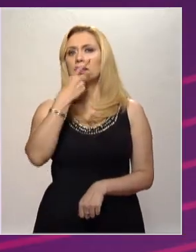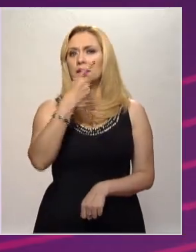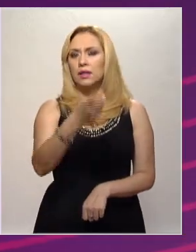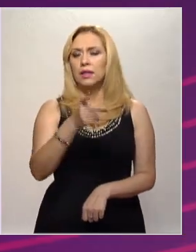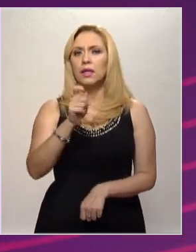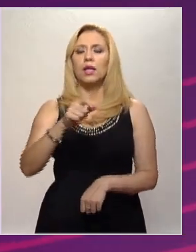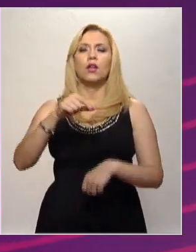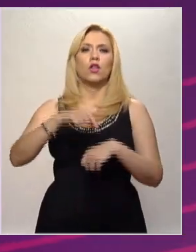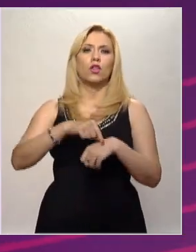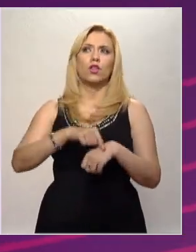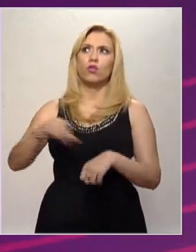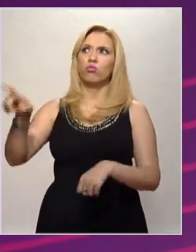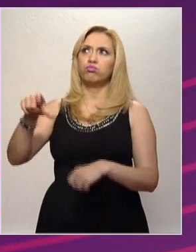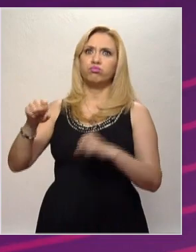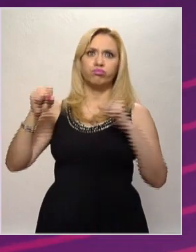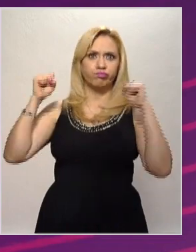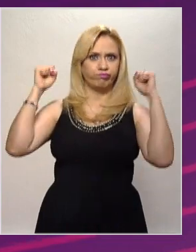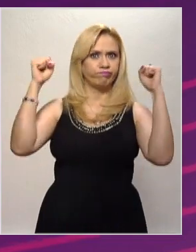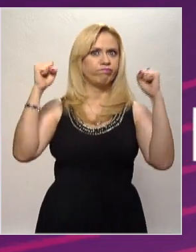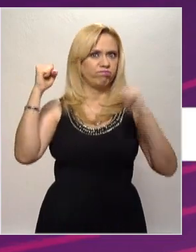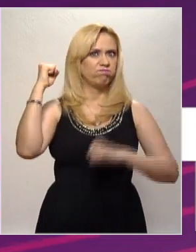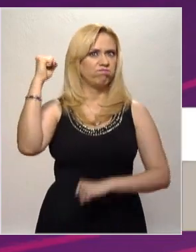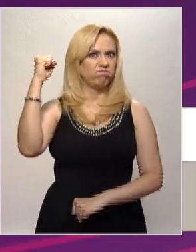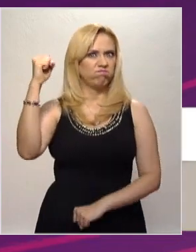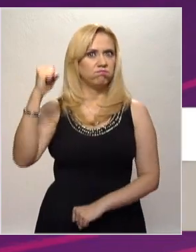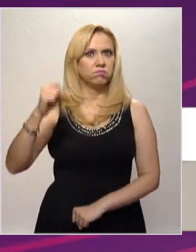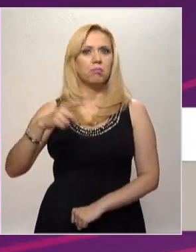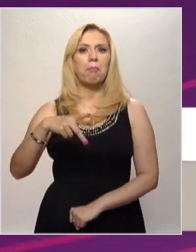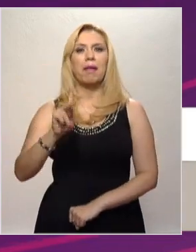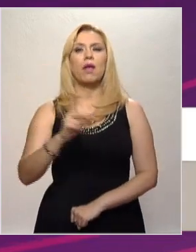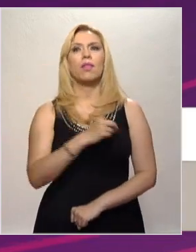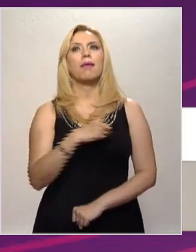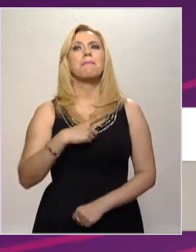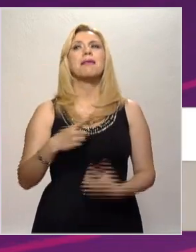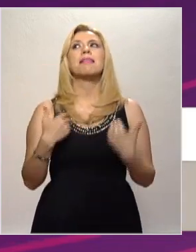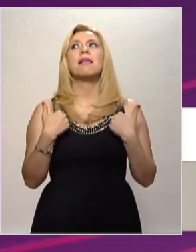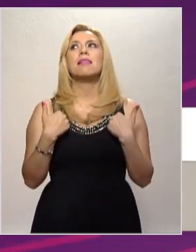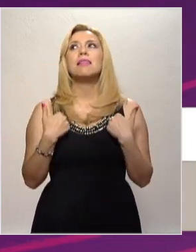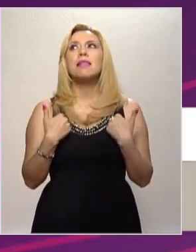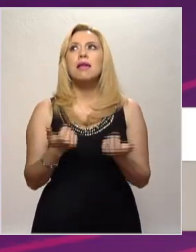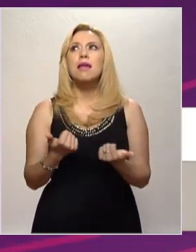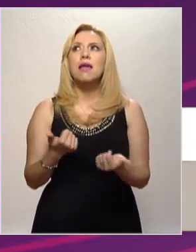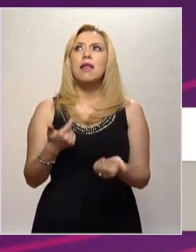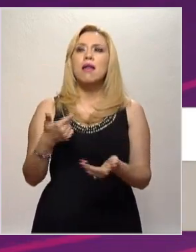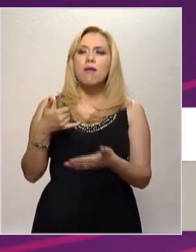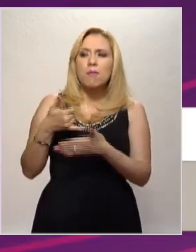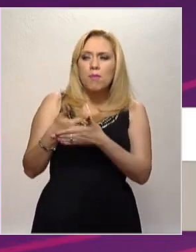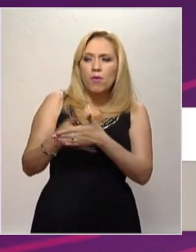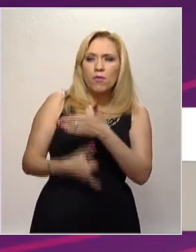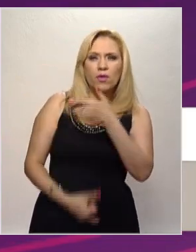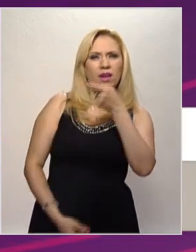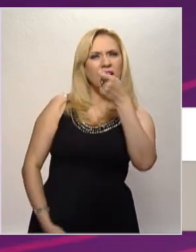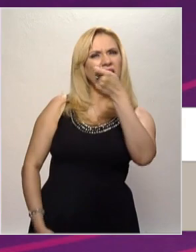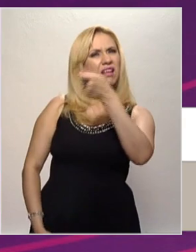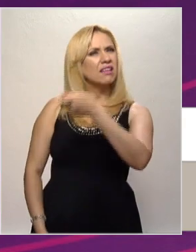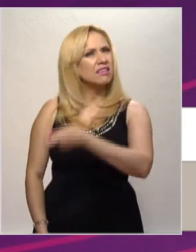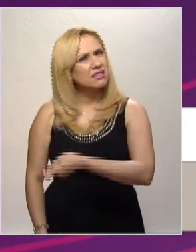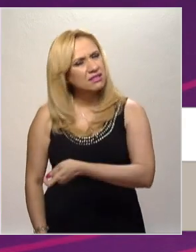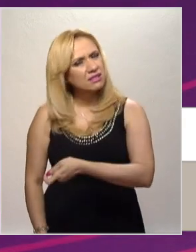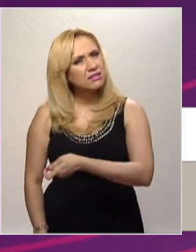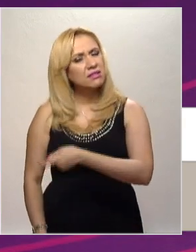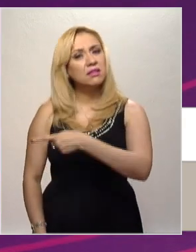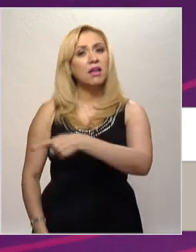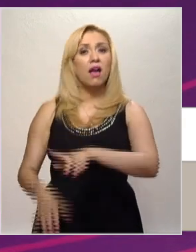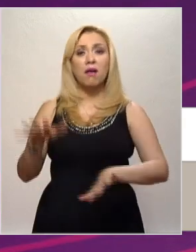poder médico, pero además necesitamos entender su naturaleza más profunda, y esta consiste en que a veces se ejerce de